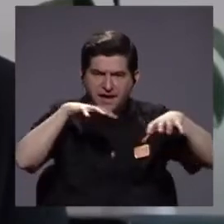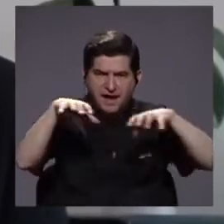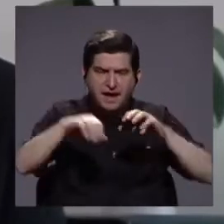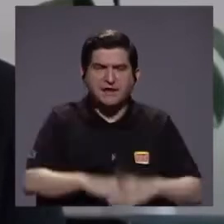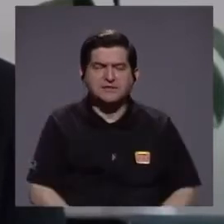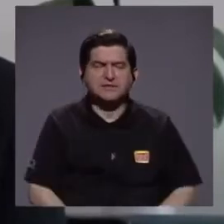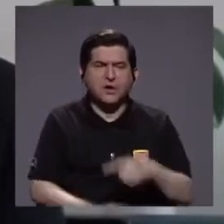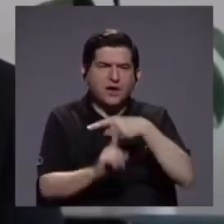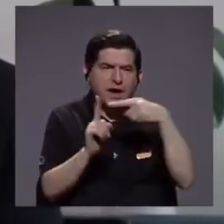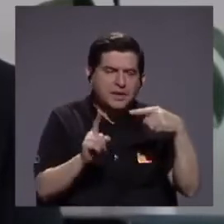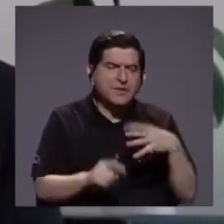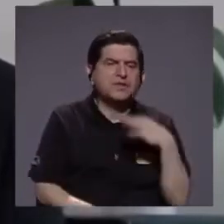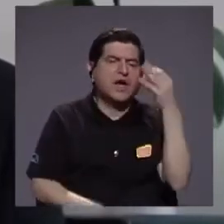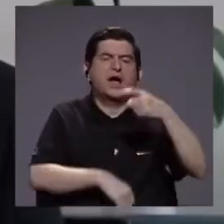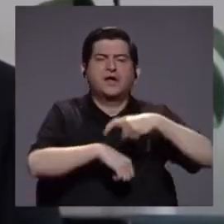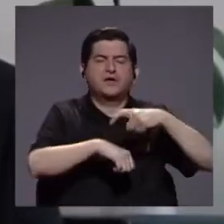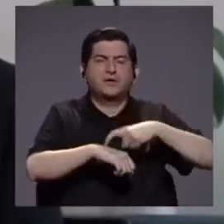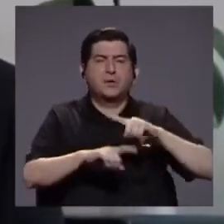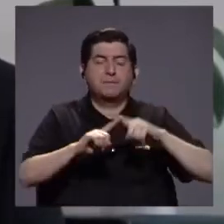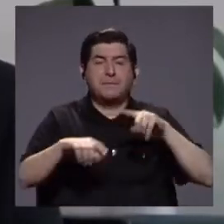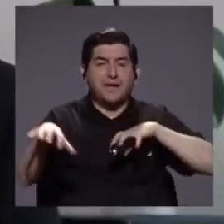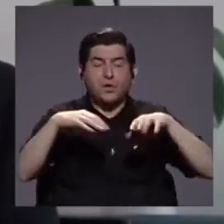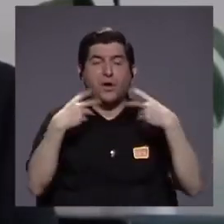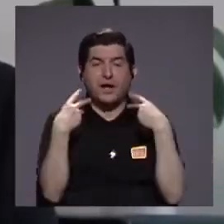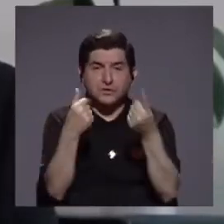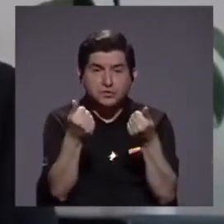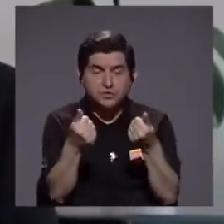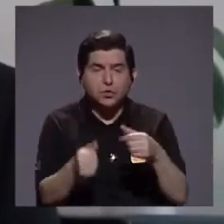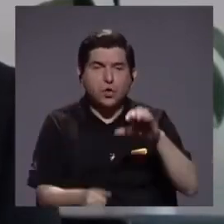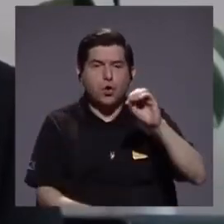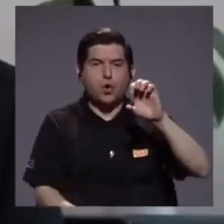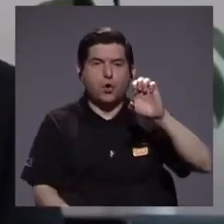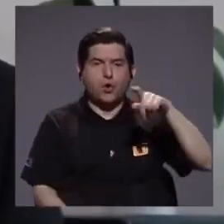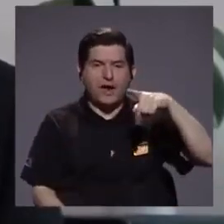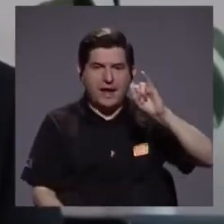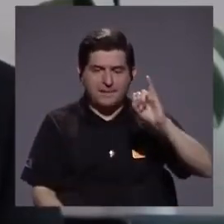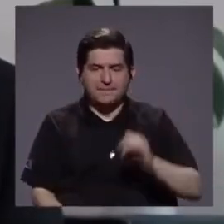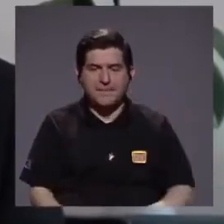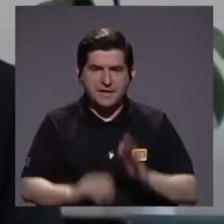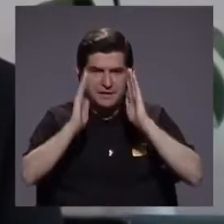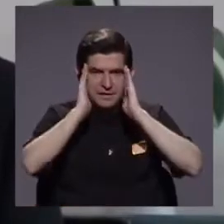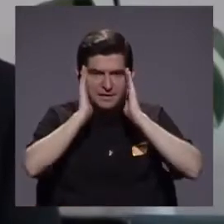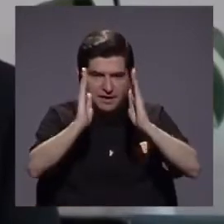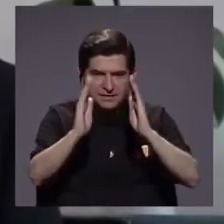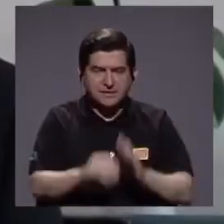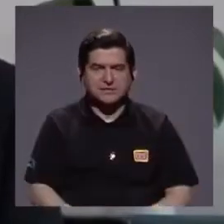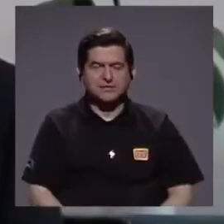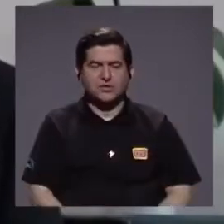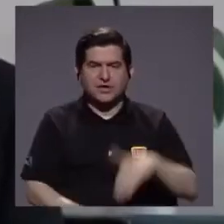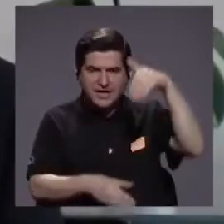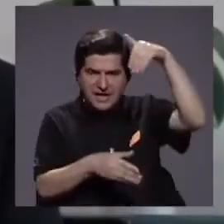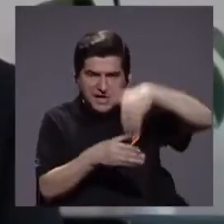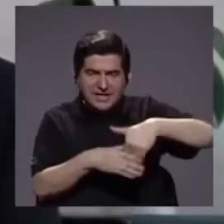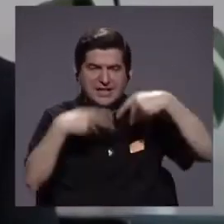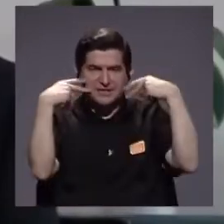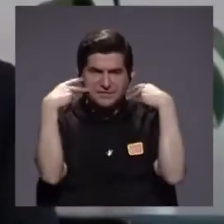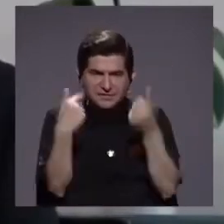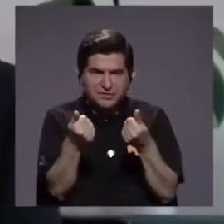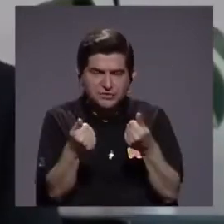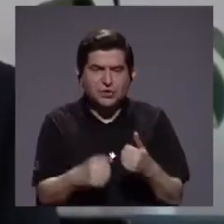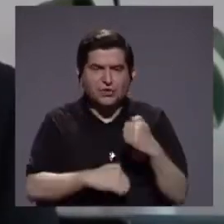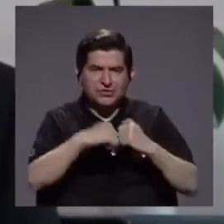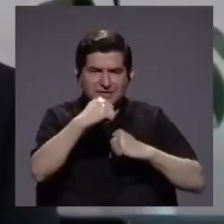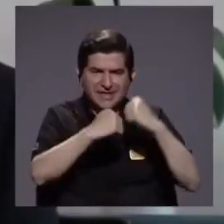más a mediano o largo plazo, las acciones inmediatas de la OEPI tienen que estar dirigidas a una intervención inmediata de